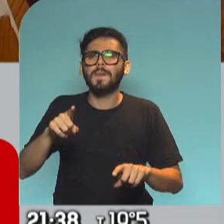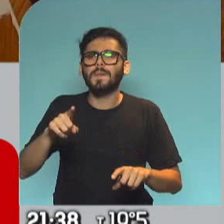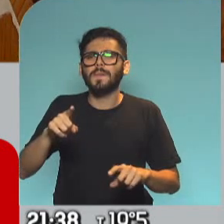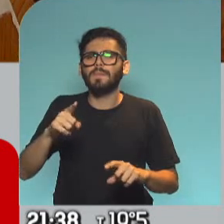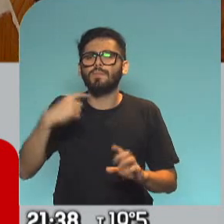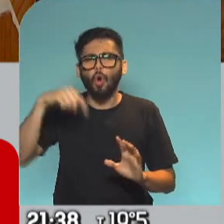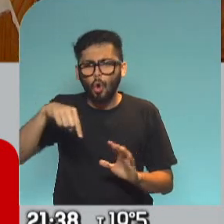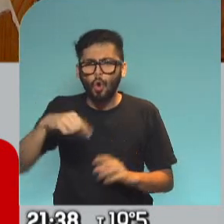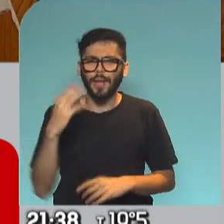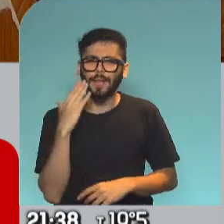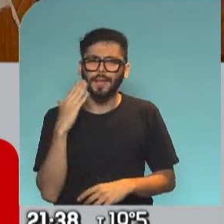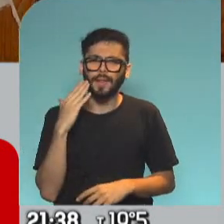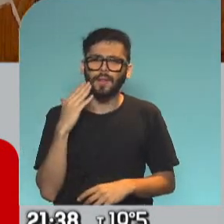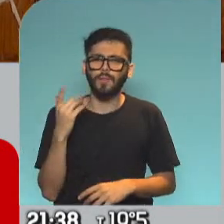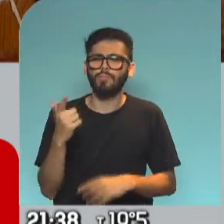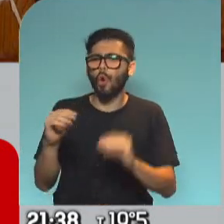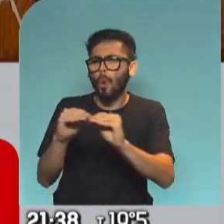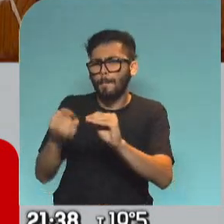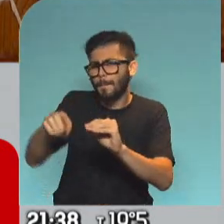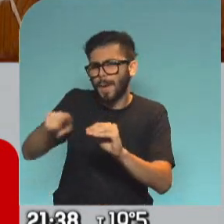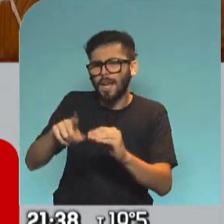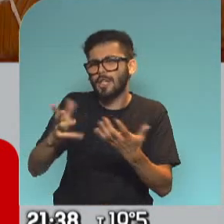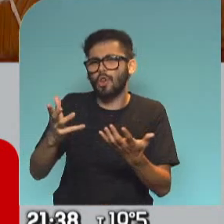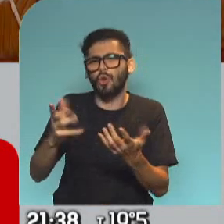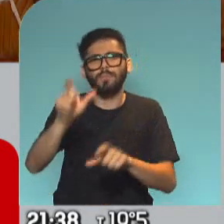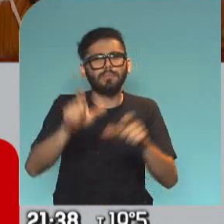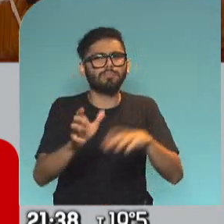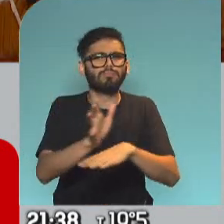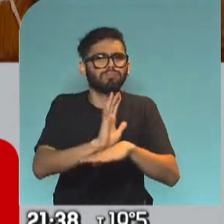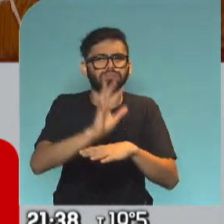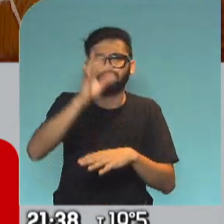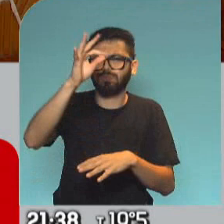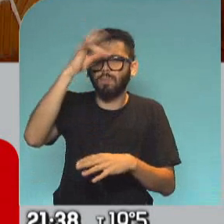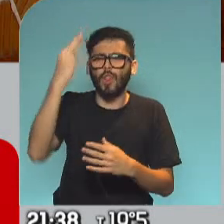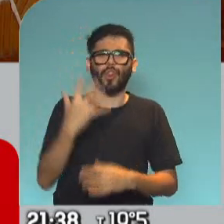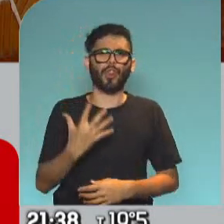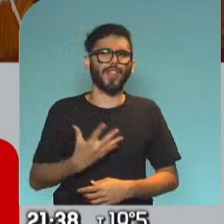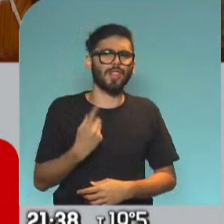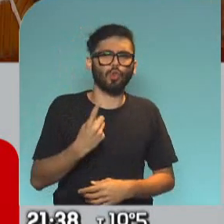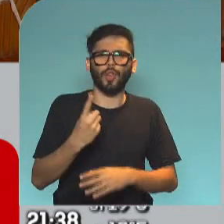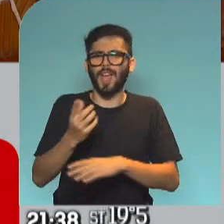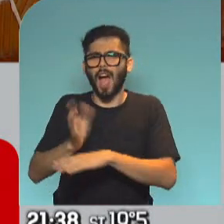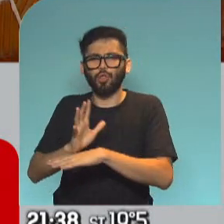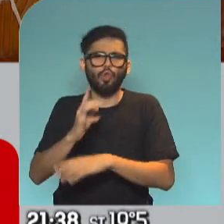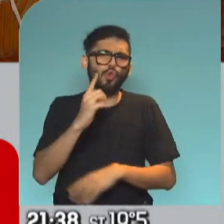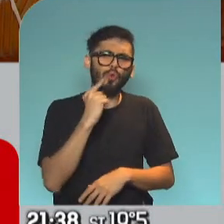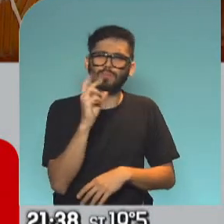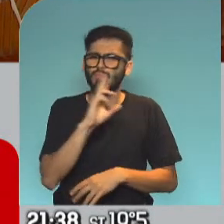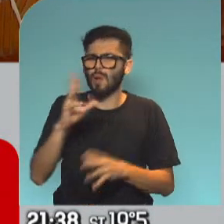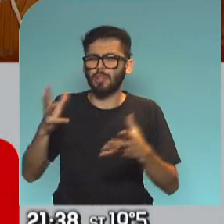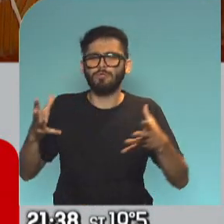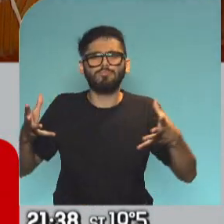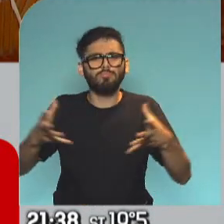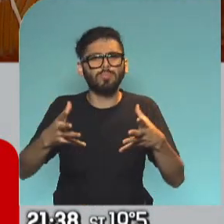hoy a la tarde, compañeros tuyos, gente del espectáculo, del arte, directores, actores, actrices,